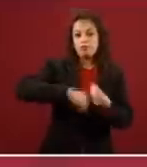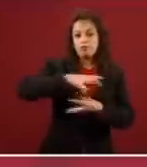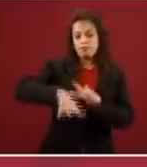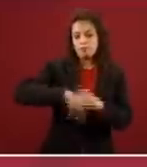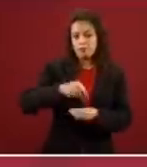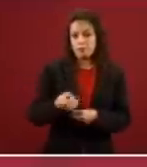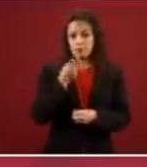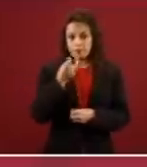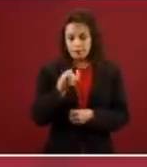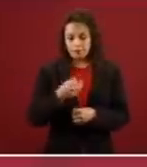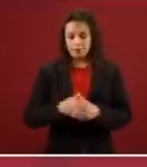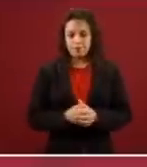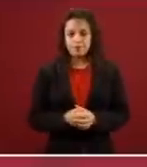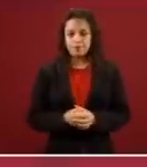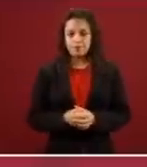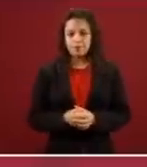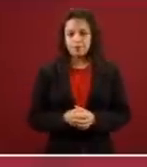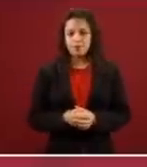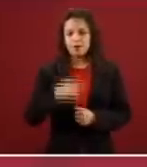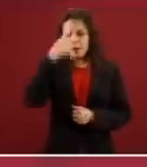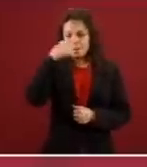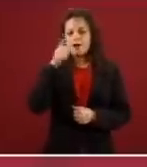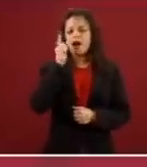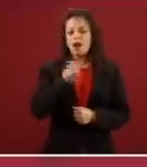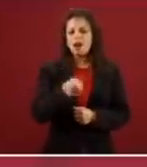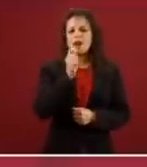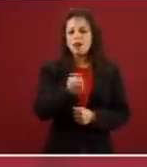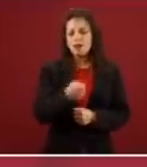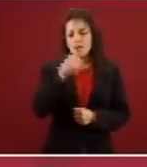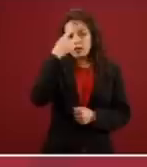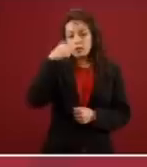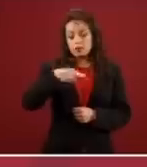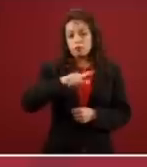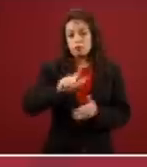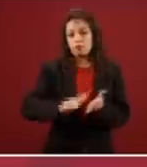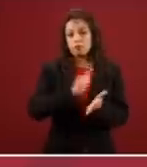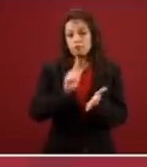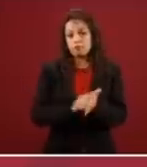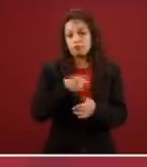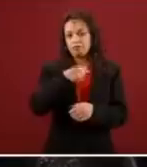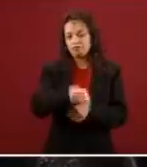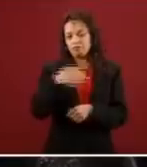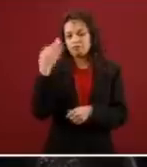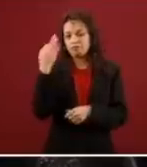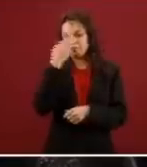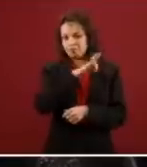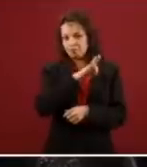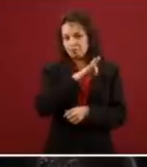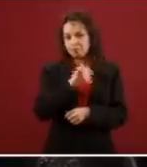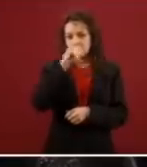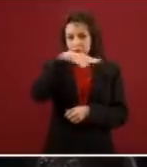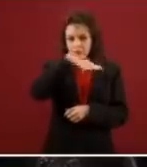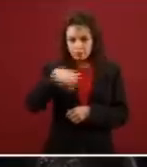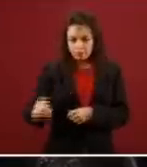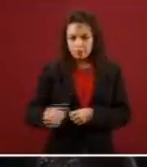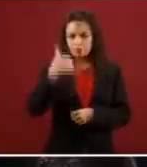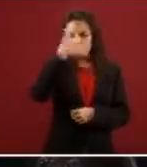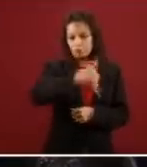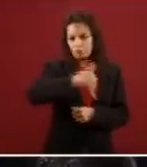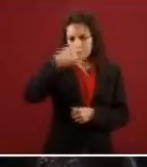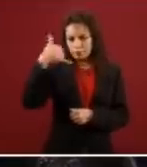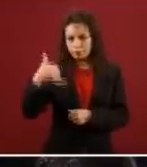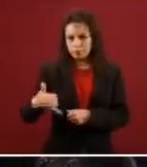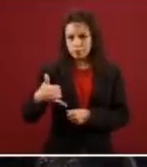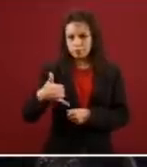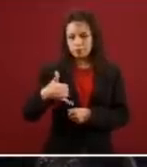constituyen para un fin ilegal, esto es, para defraudar al Instituto Mexicano del Seguro Social, al Infonavit y